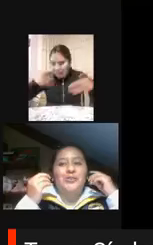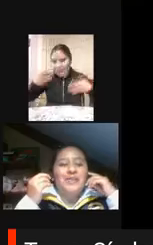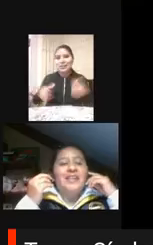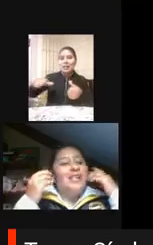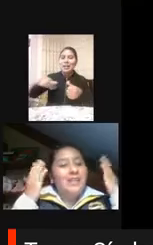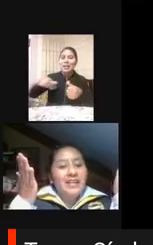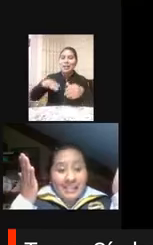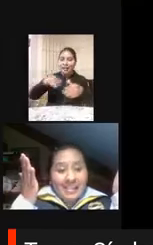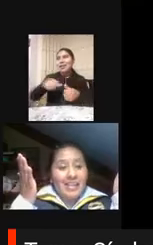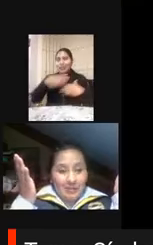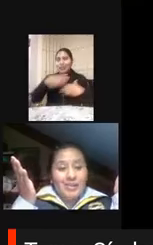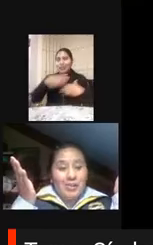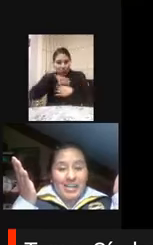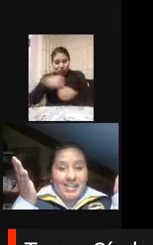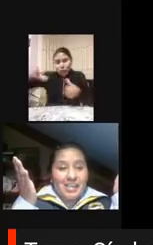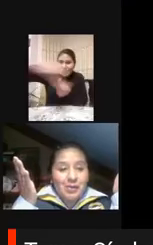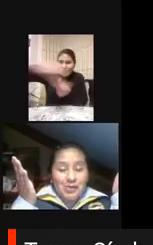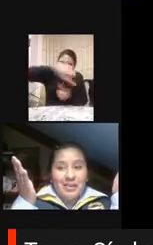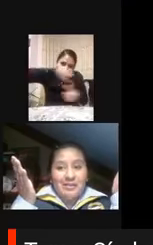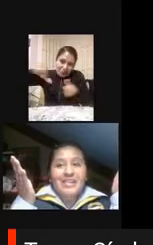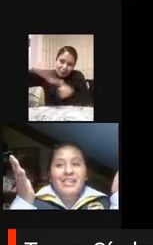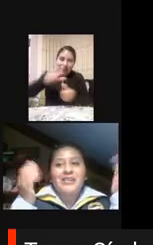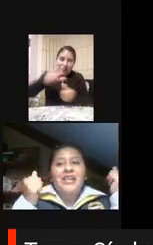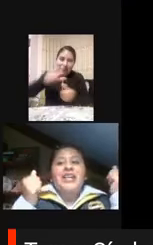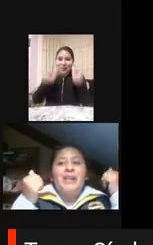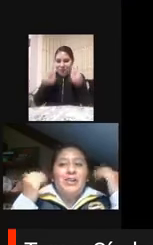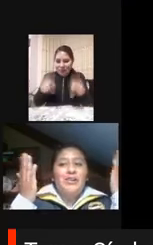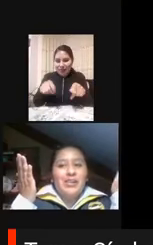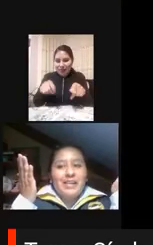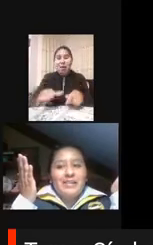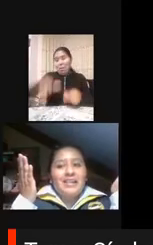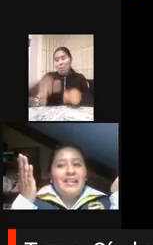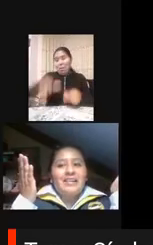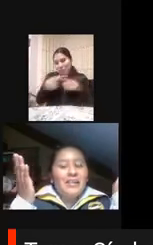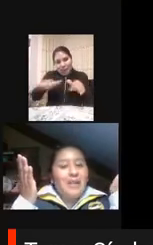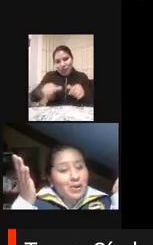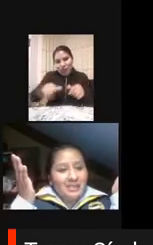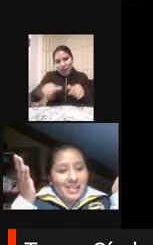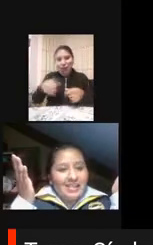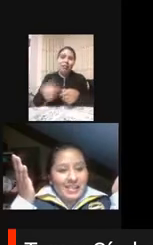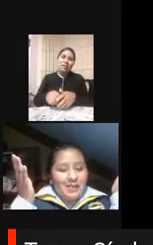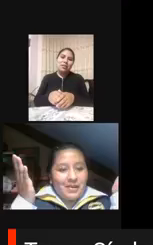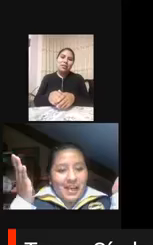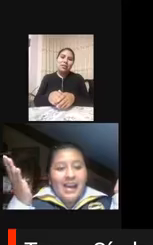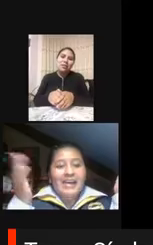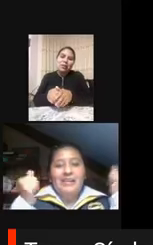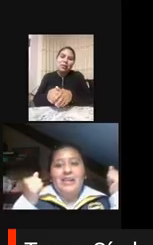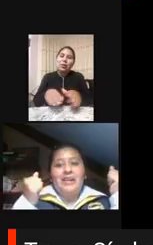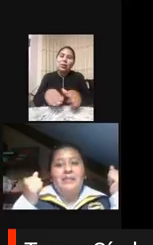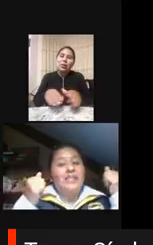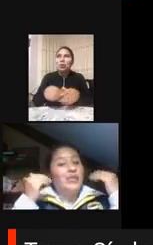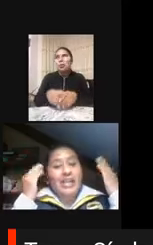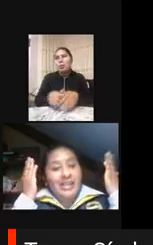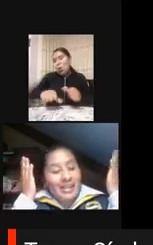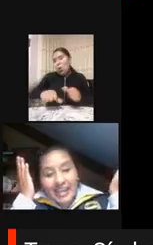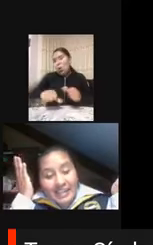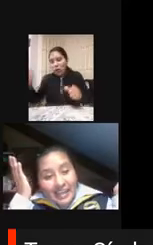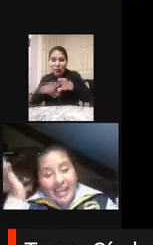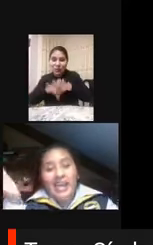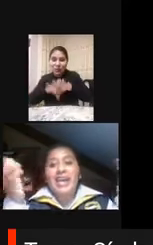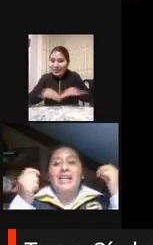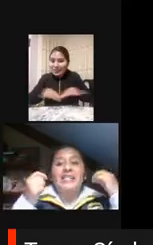divertidos, ¿no? También tienen aspectos negativos, obviamente, ¿no? Tienen bajos niveles de actividad y a veces no quieren